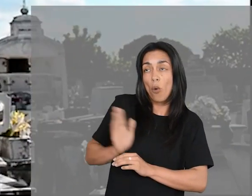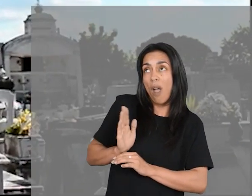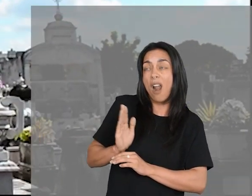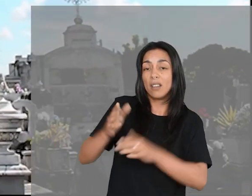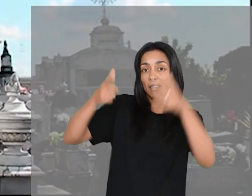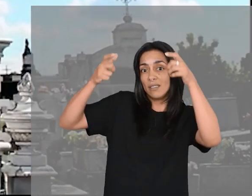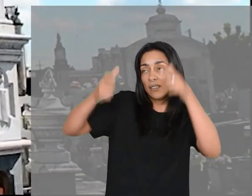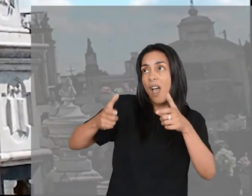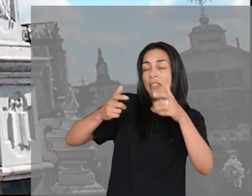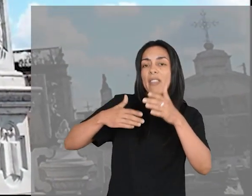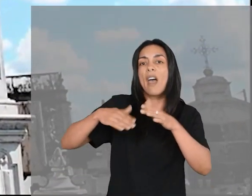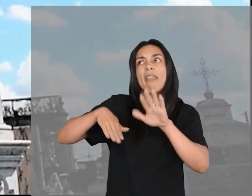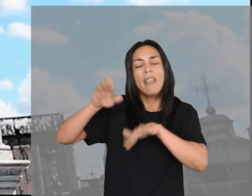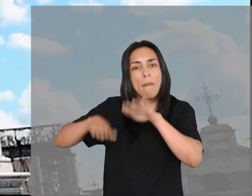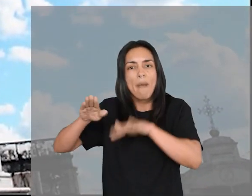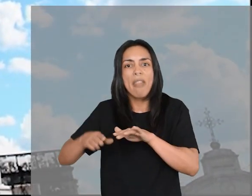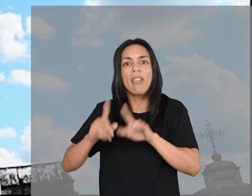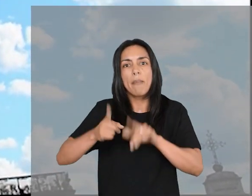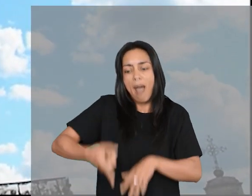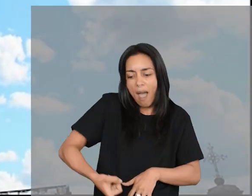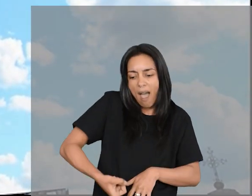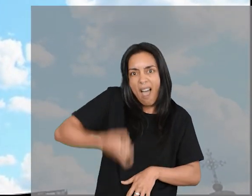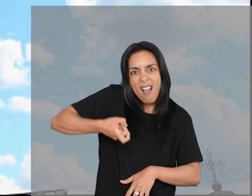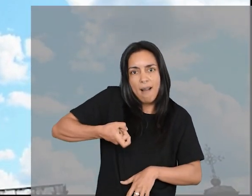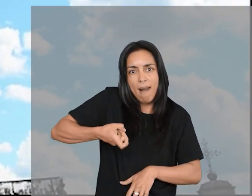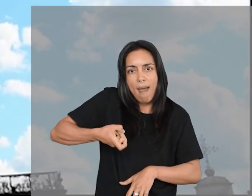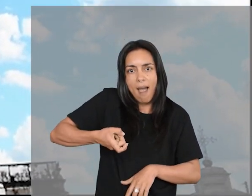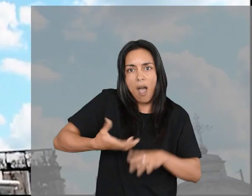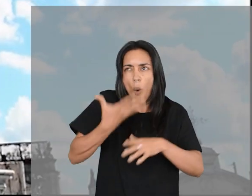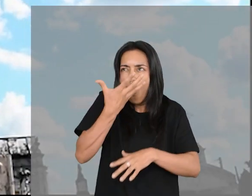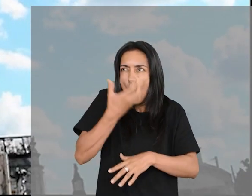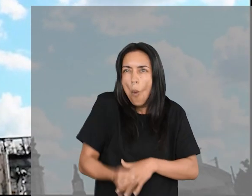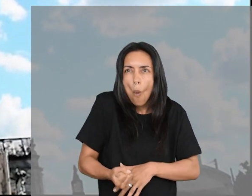hacia abajo y ella está mirando hacia arriba buscando salir la luz.